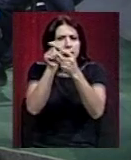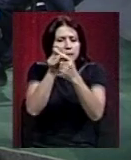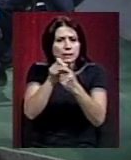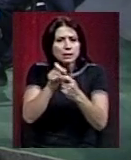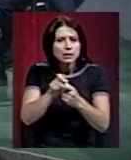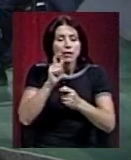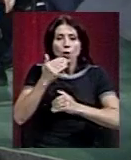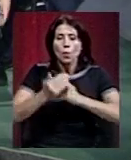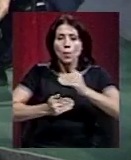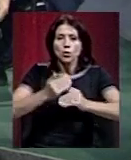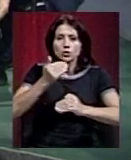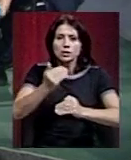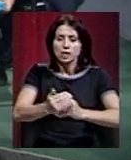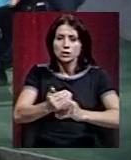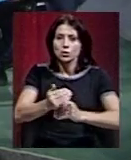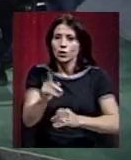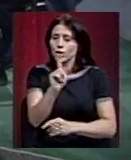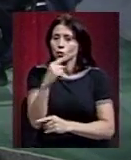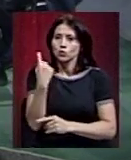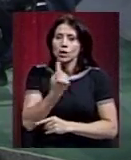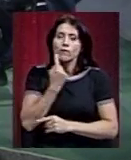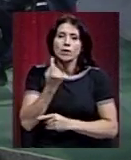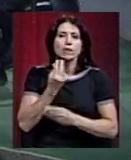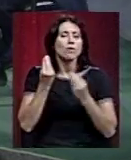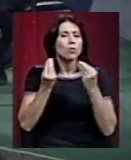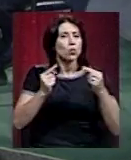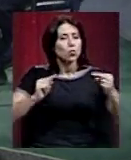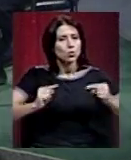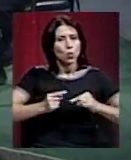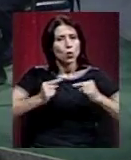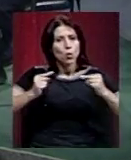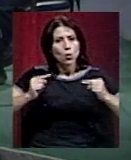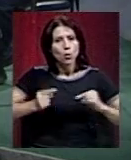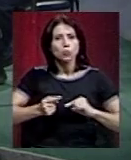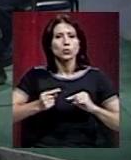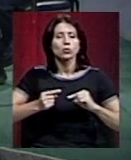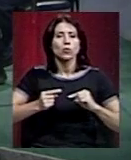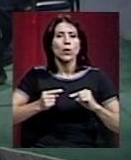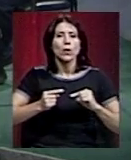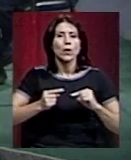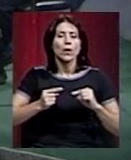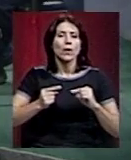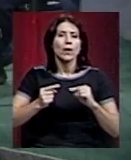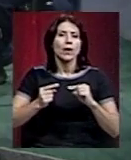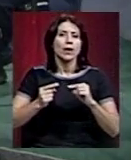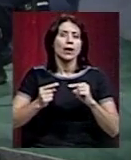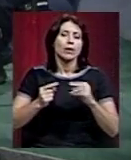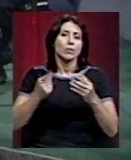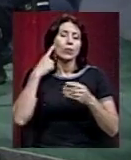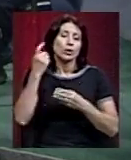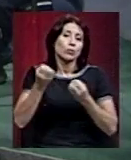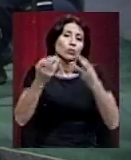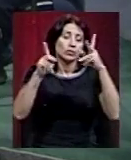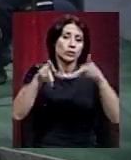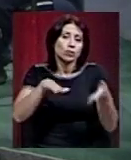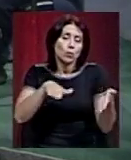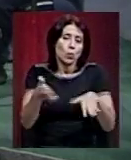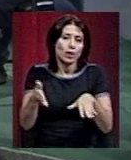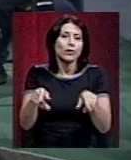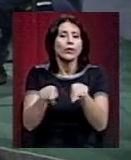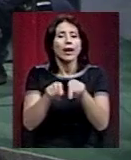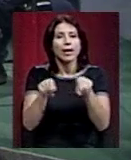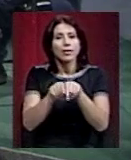proceso que fue no solo muy doloroso en términos de pérdida de vidas humanas, sino